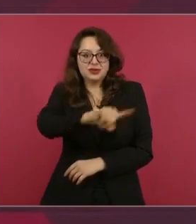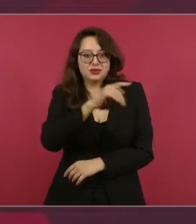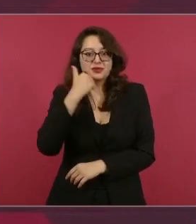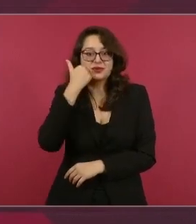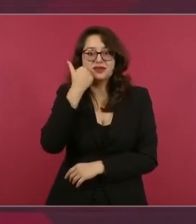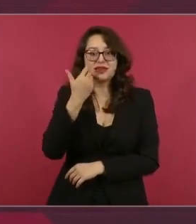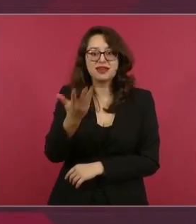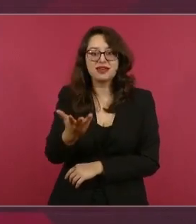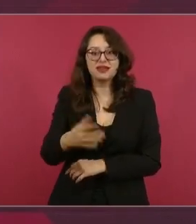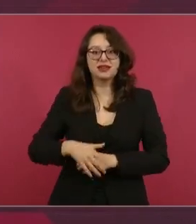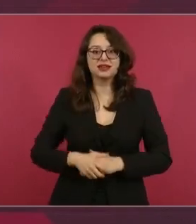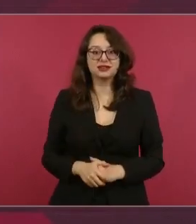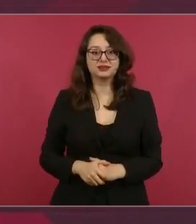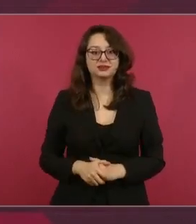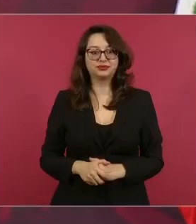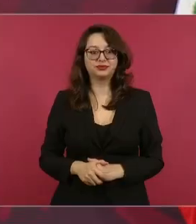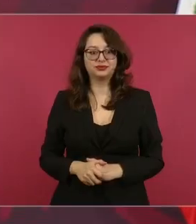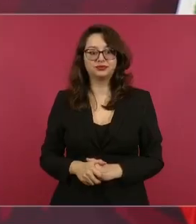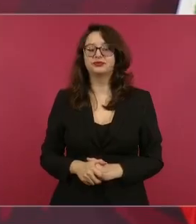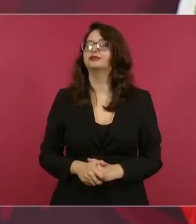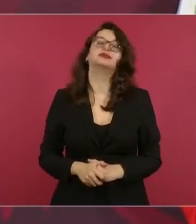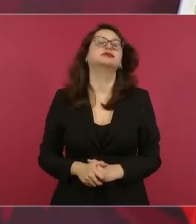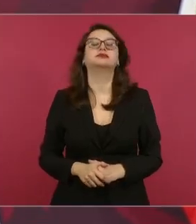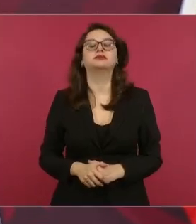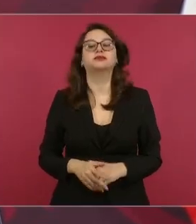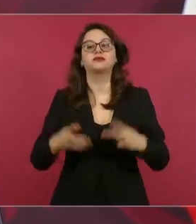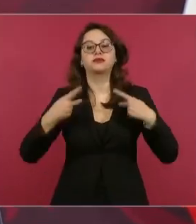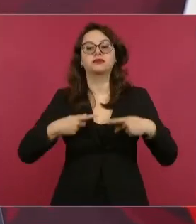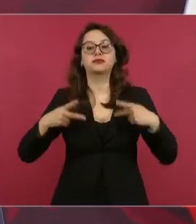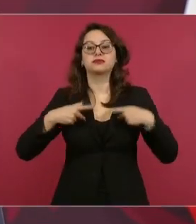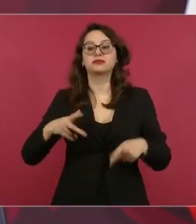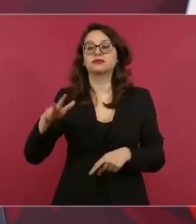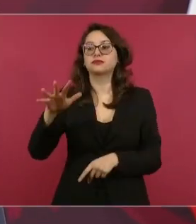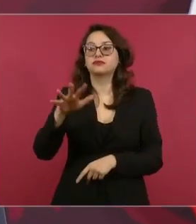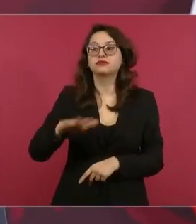Bueno, la información para el pueblo: